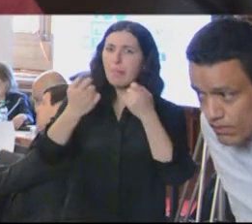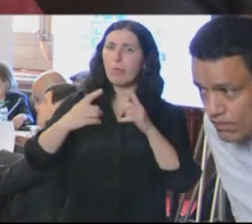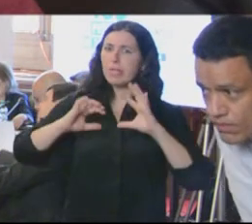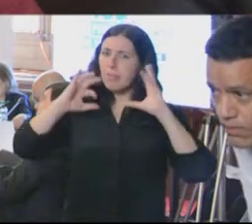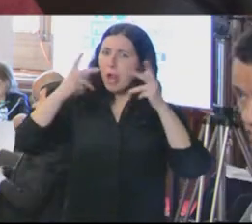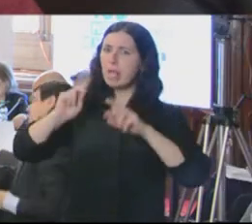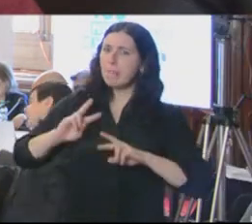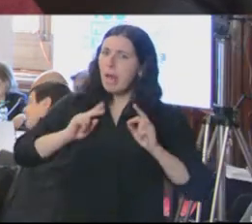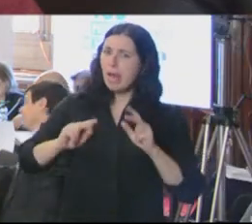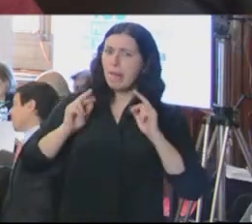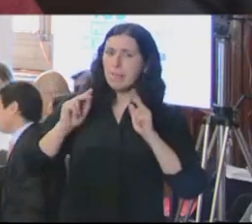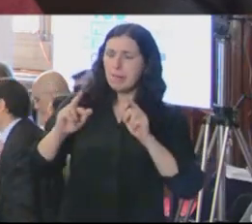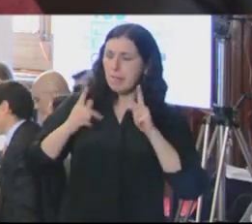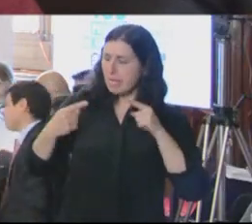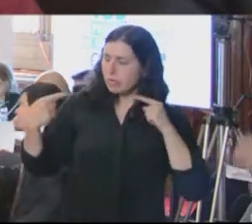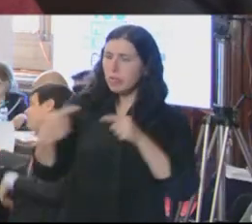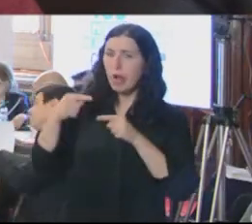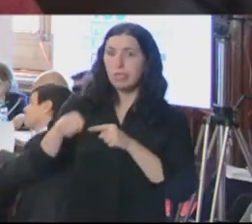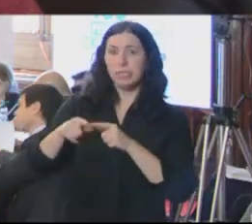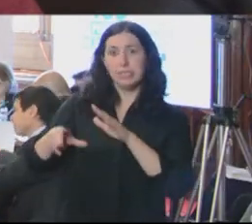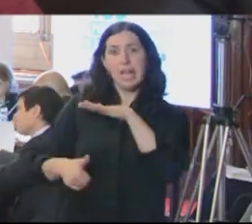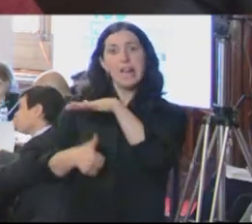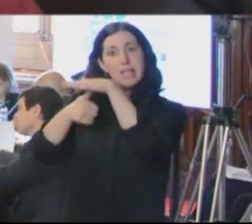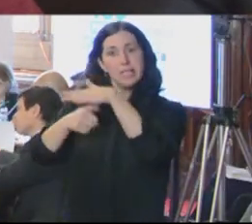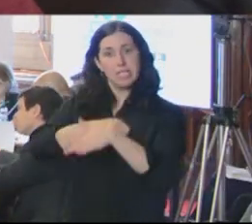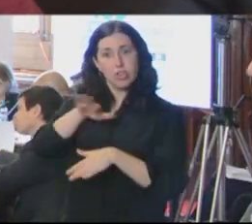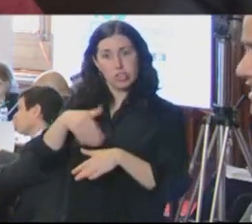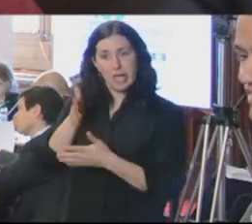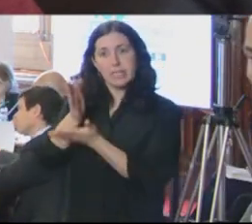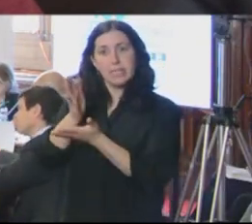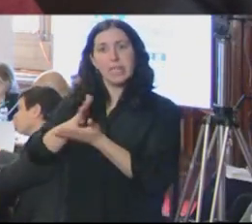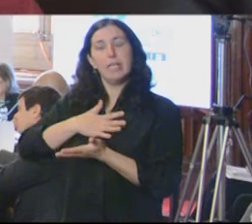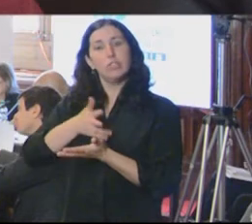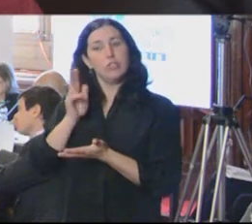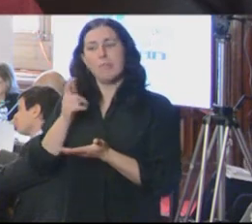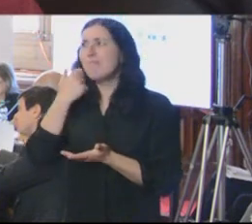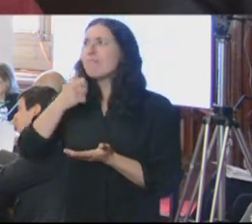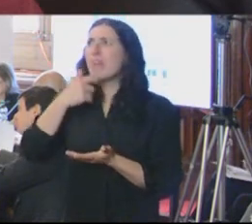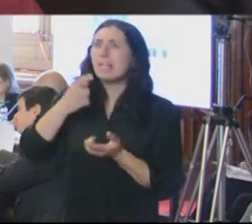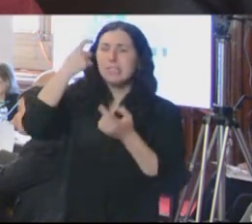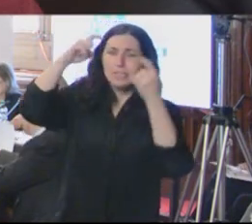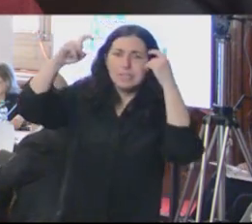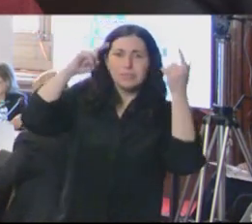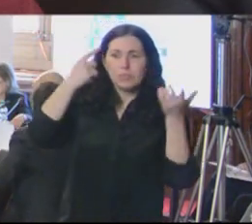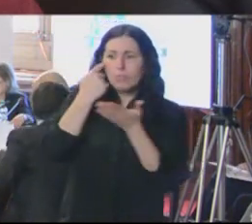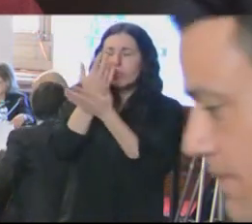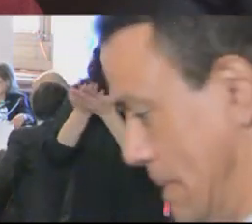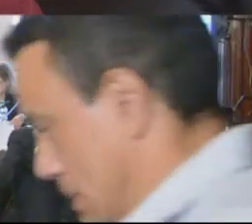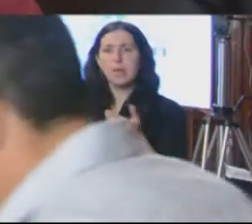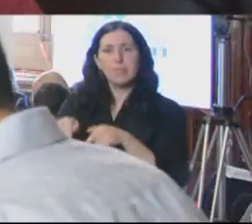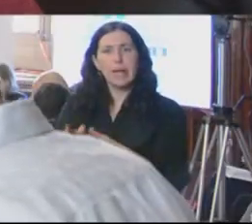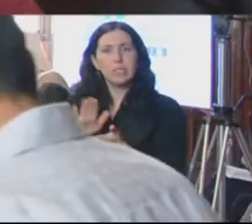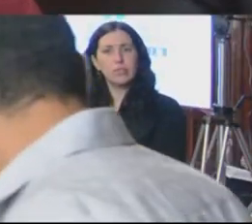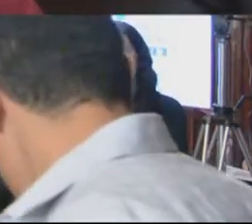sociales y defensores de derechos humanos, existe improvisación y falta de creación ante las lamentables acciones y